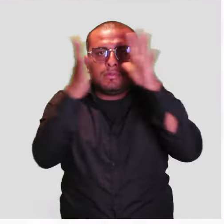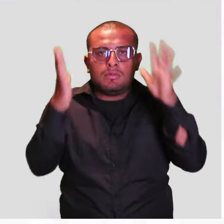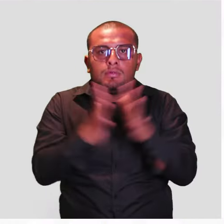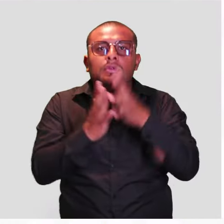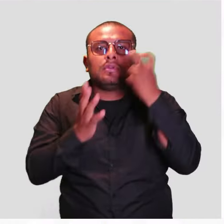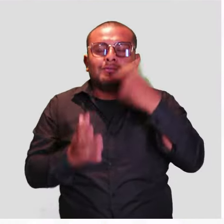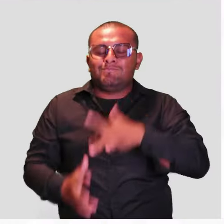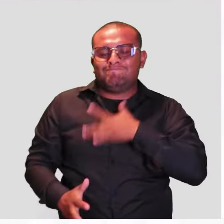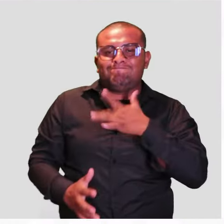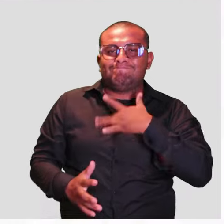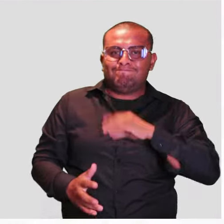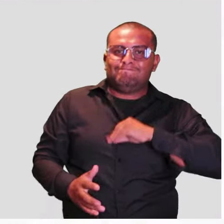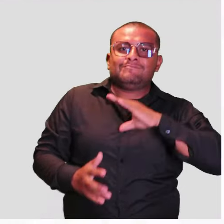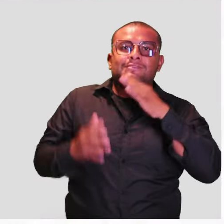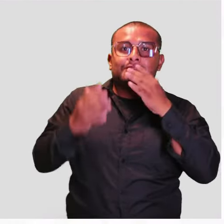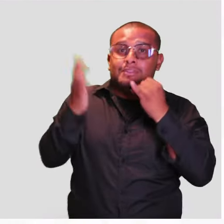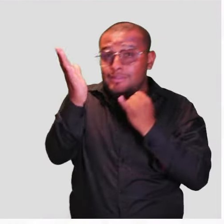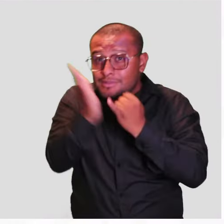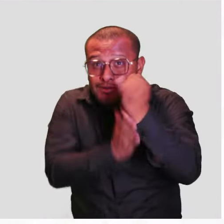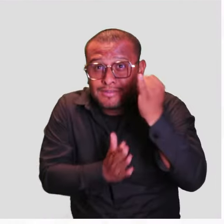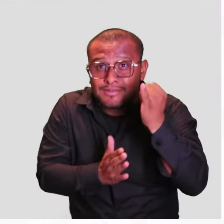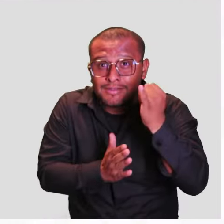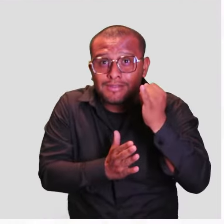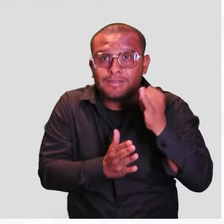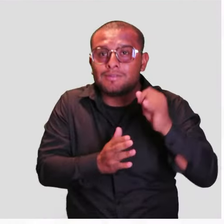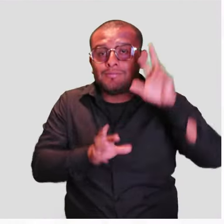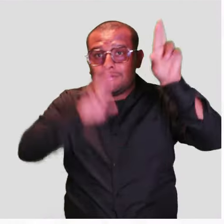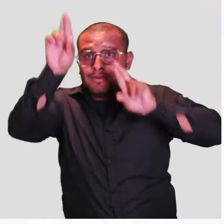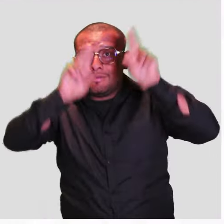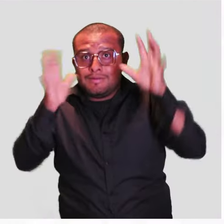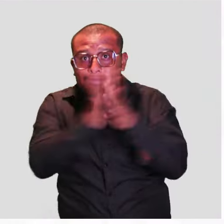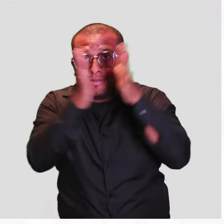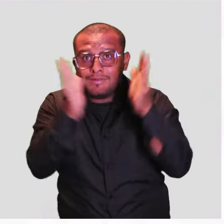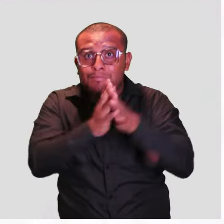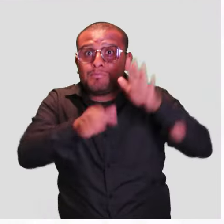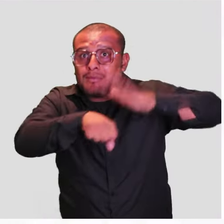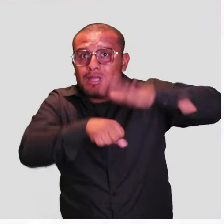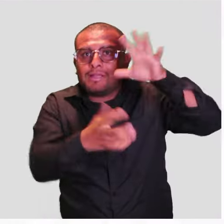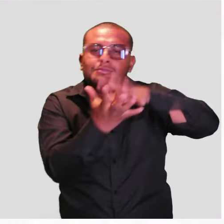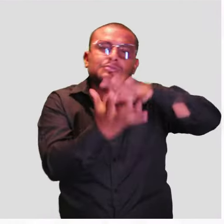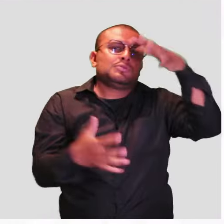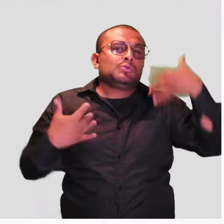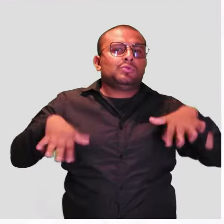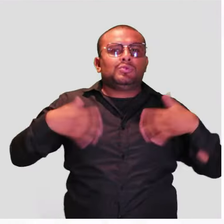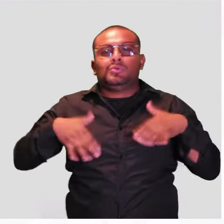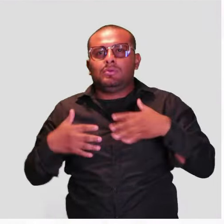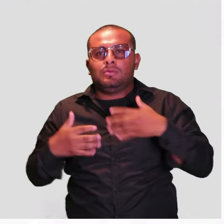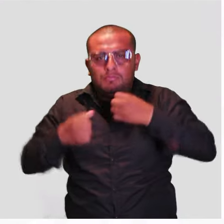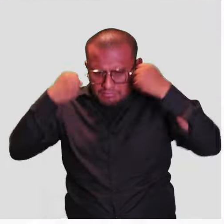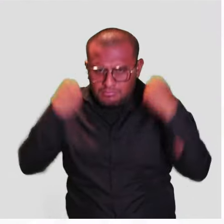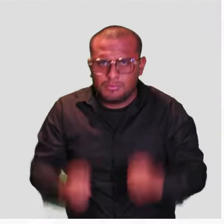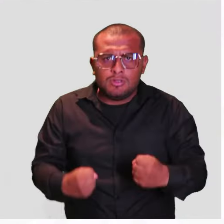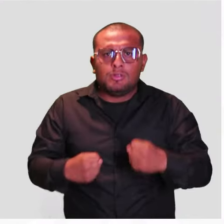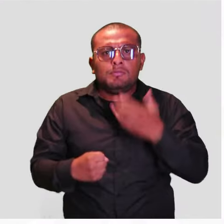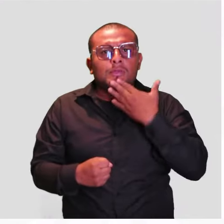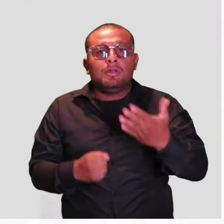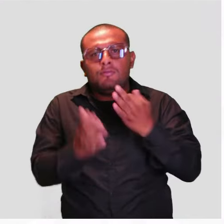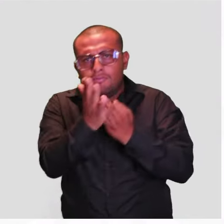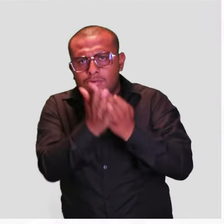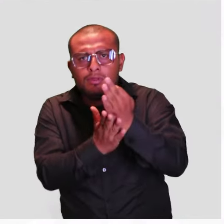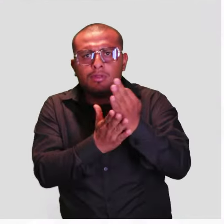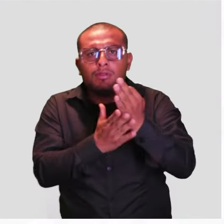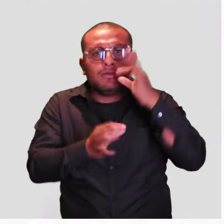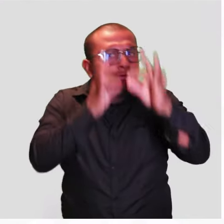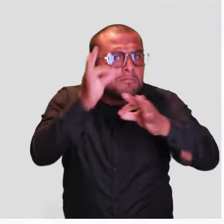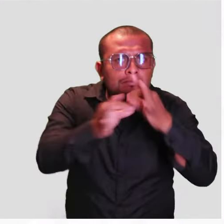Las decisiones tomadas con una mayor participación ciudadana fortalecen la legitimidad del sistema y de las políticas públicas.